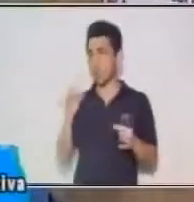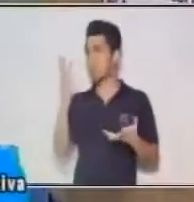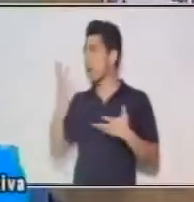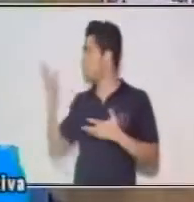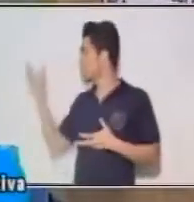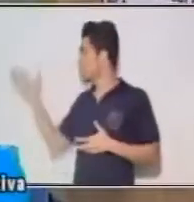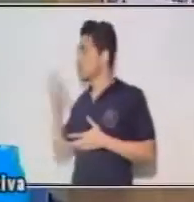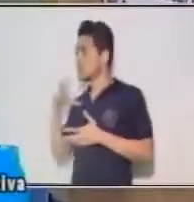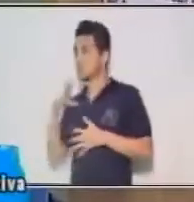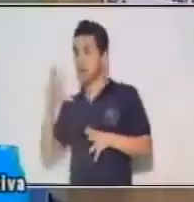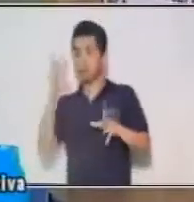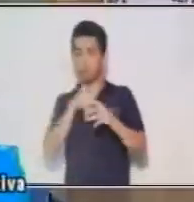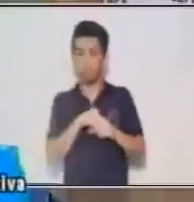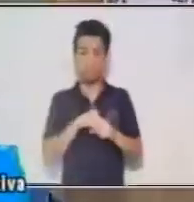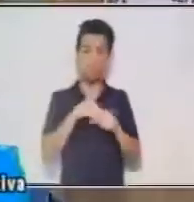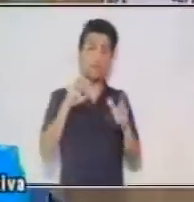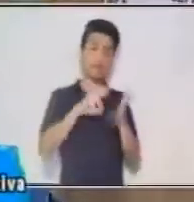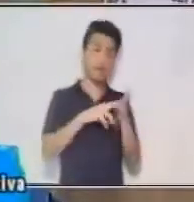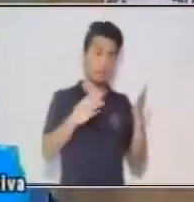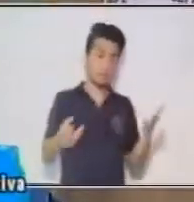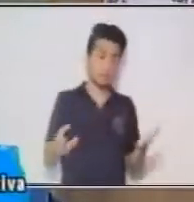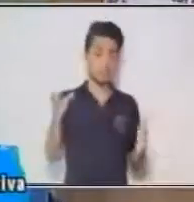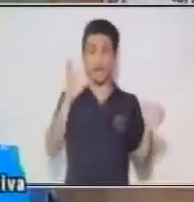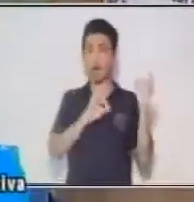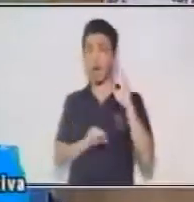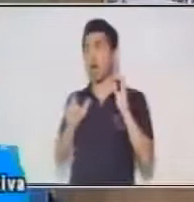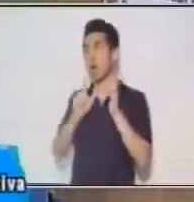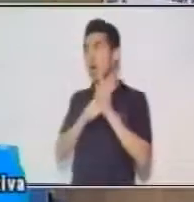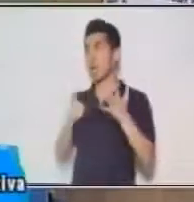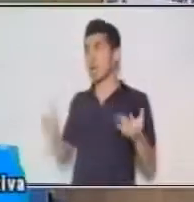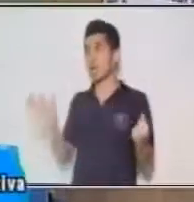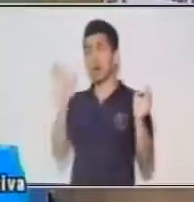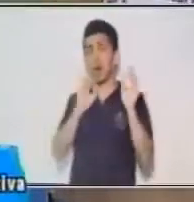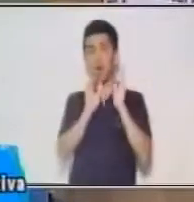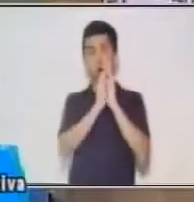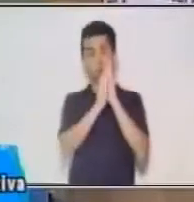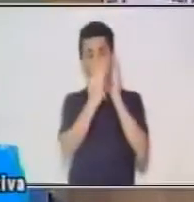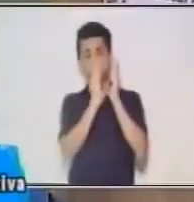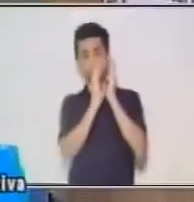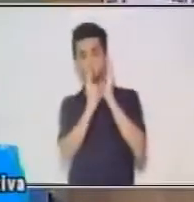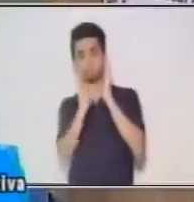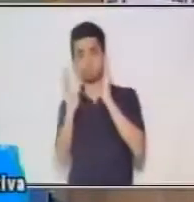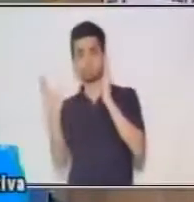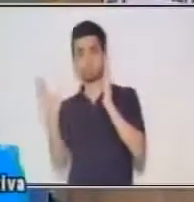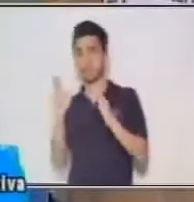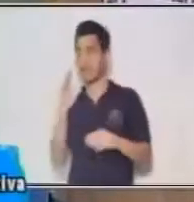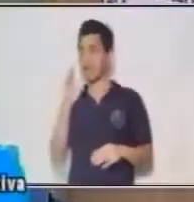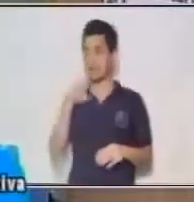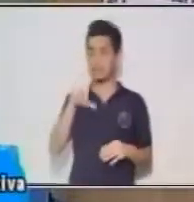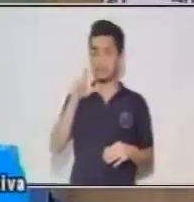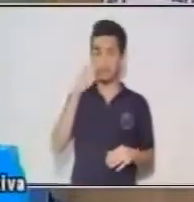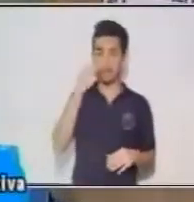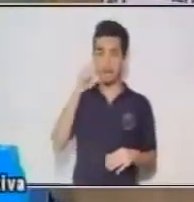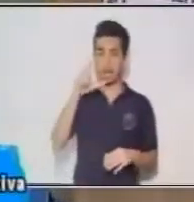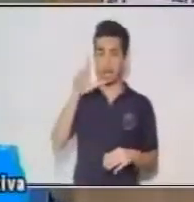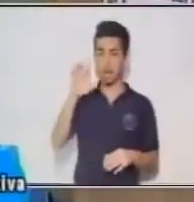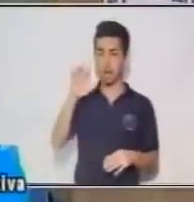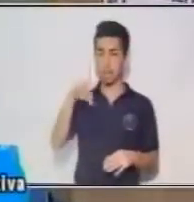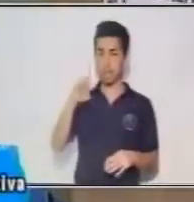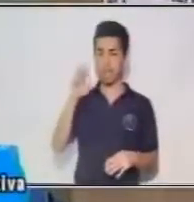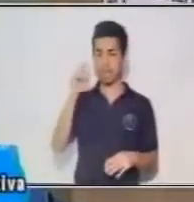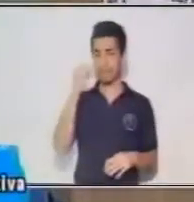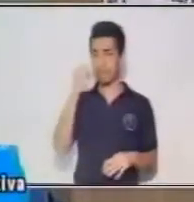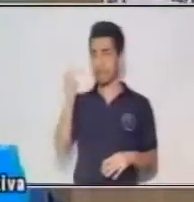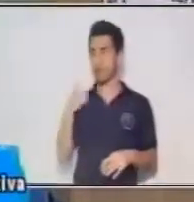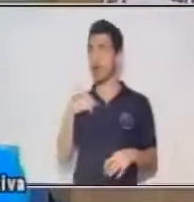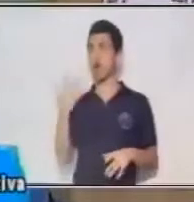un libro o en una enciclopedia. Ahora bien, ¿cómo vamos a identificar cada uno de